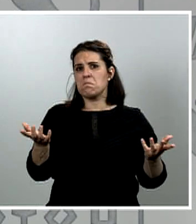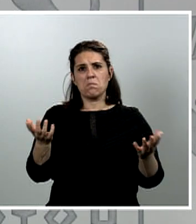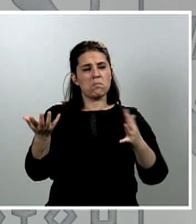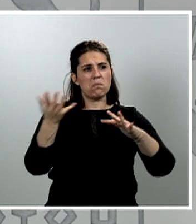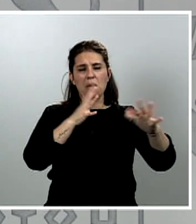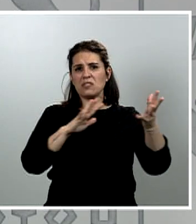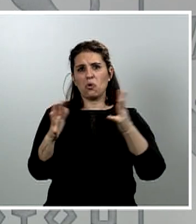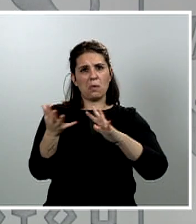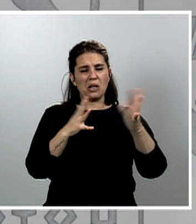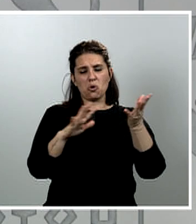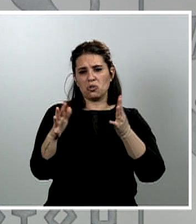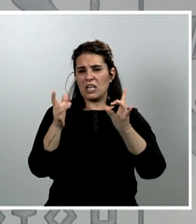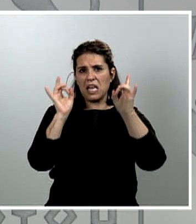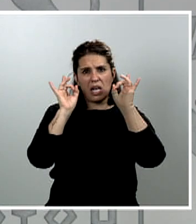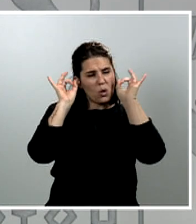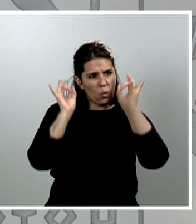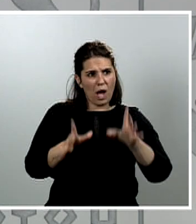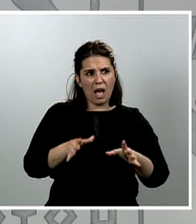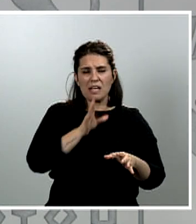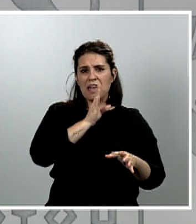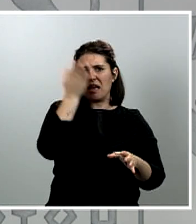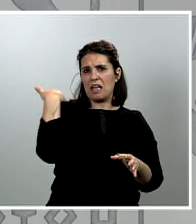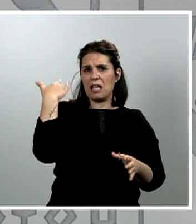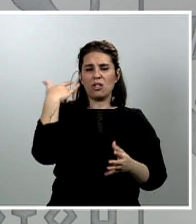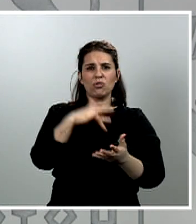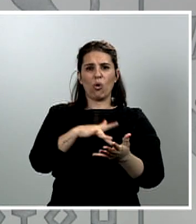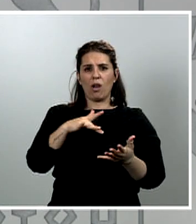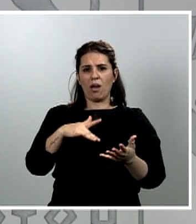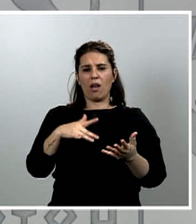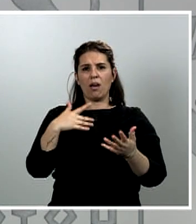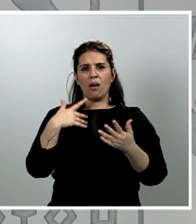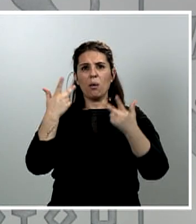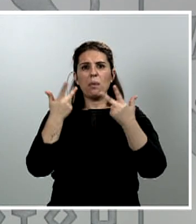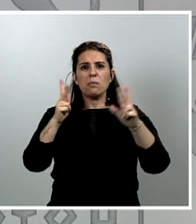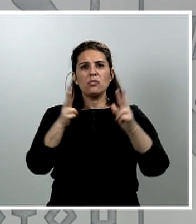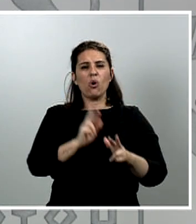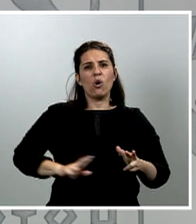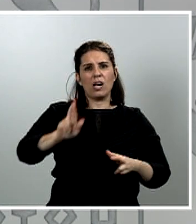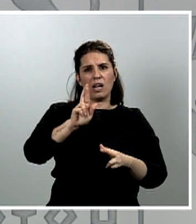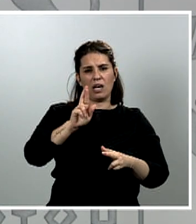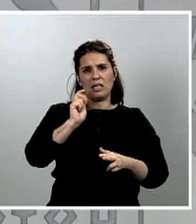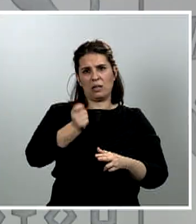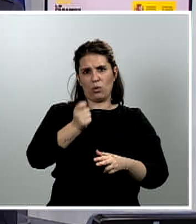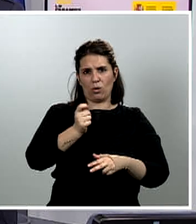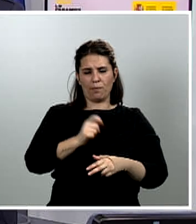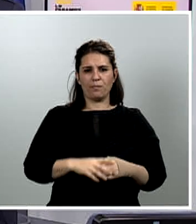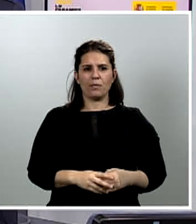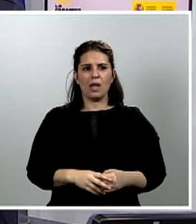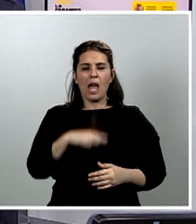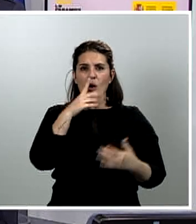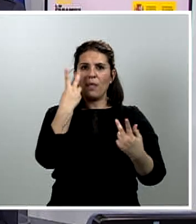a los mismos niveles que durante el periodo del permiso retribuido recuperable. Finalizamos con un par de preguntas relacionadas con